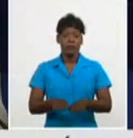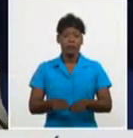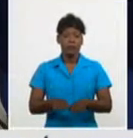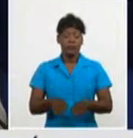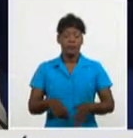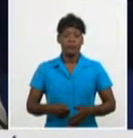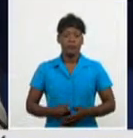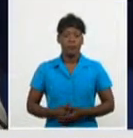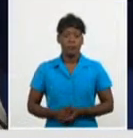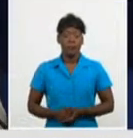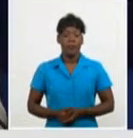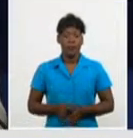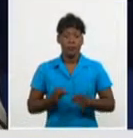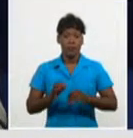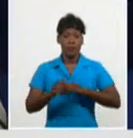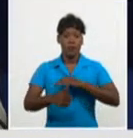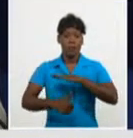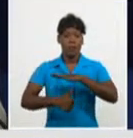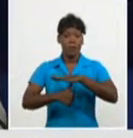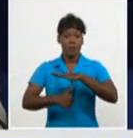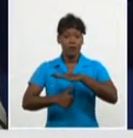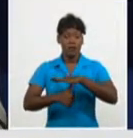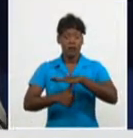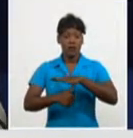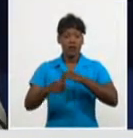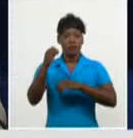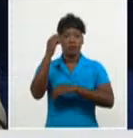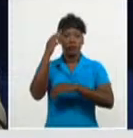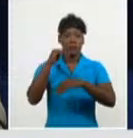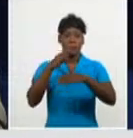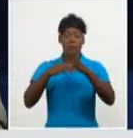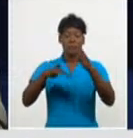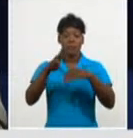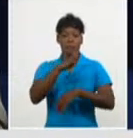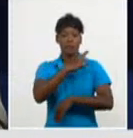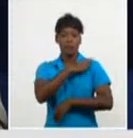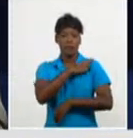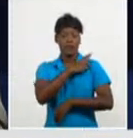que presidió ayer nuestro presidente, nuestro primer ministro